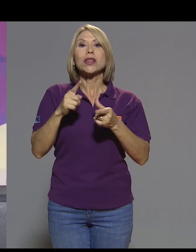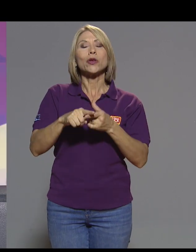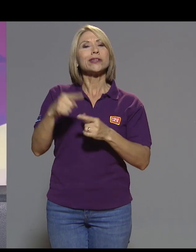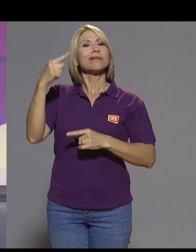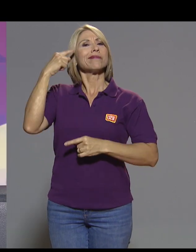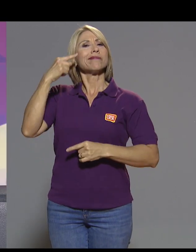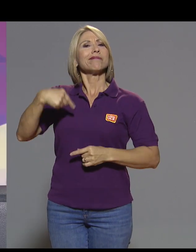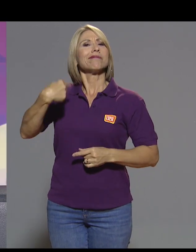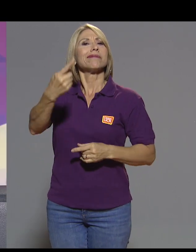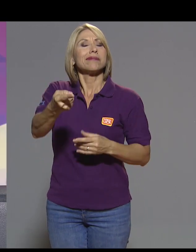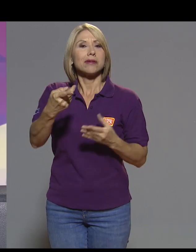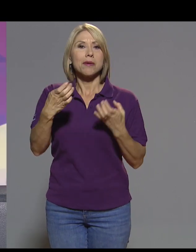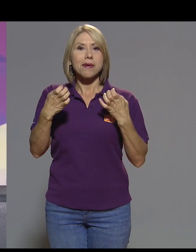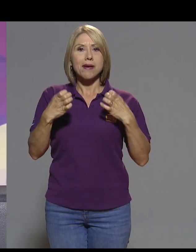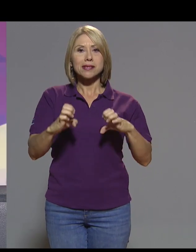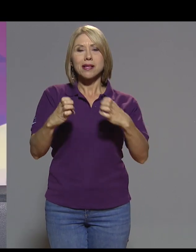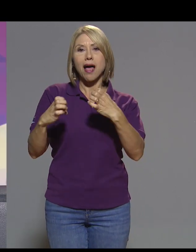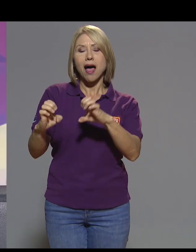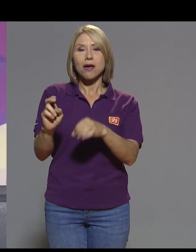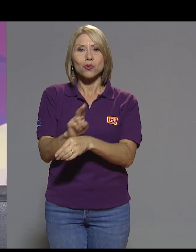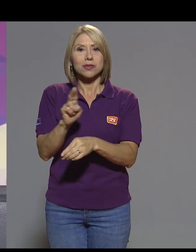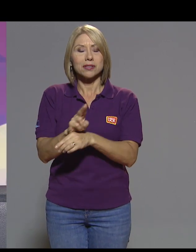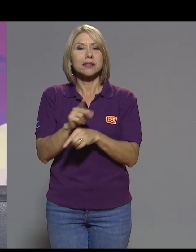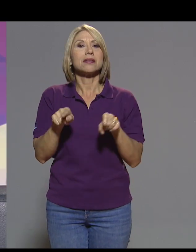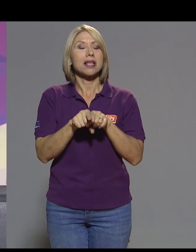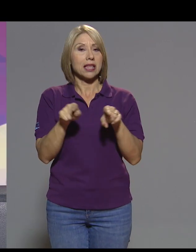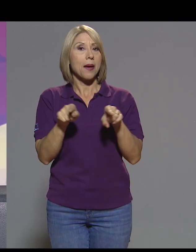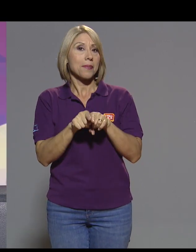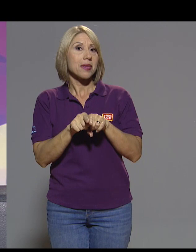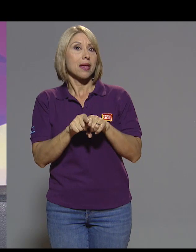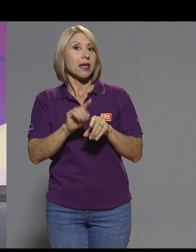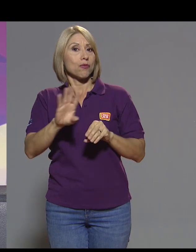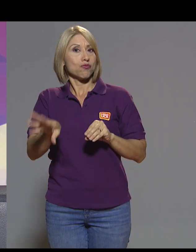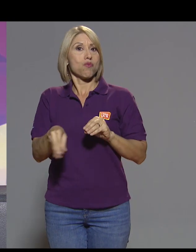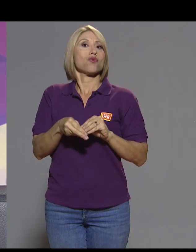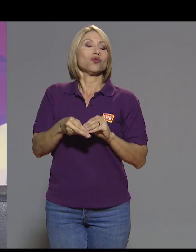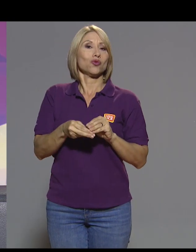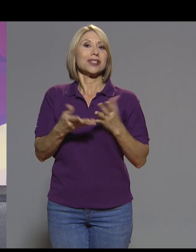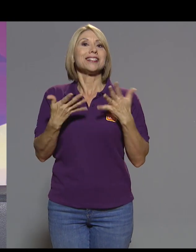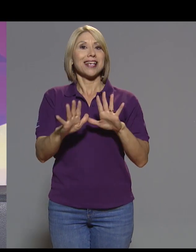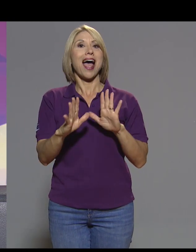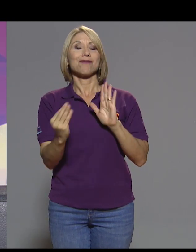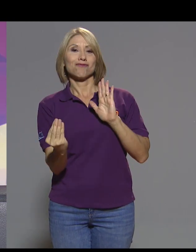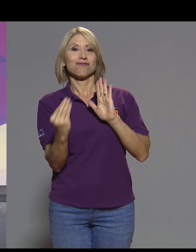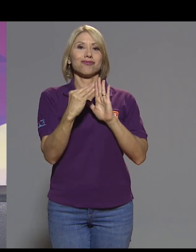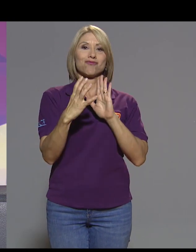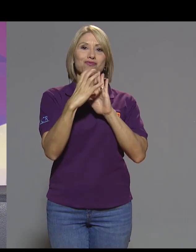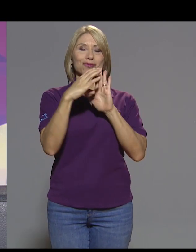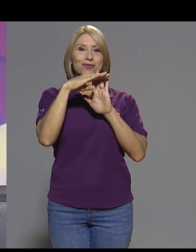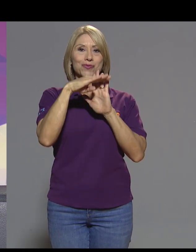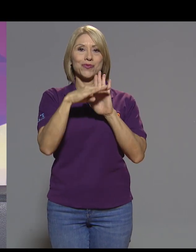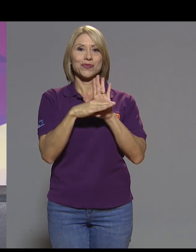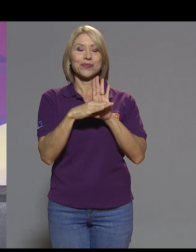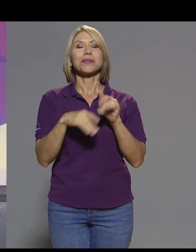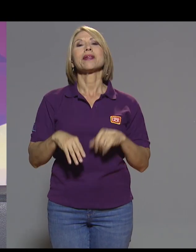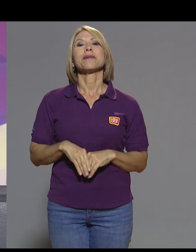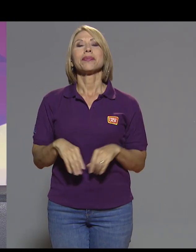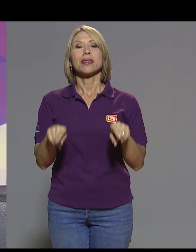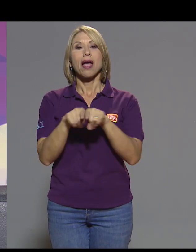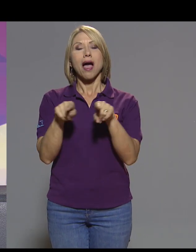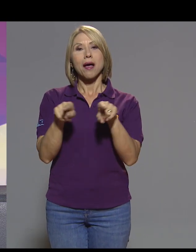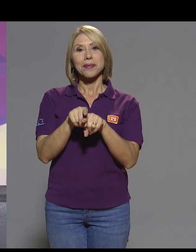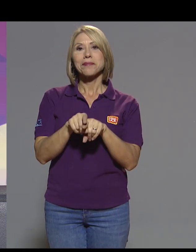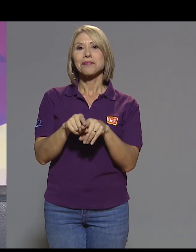proyecciones o estrategias que se utilizan y que también el plus ese es de verdad ya estar dentro del ranking también igual los